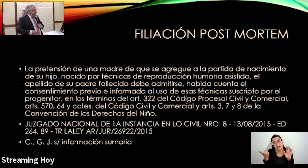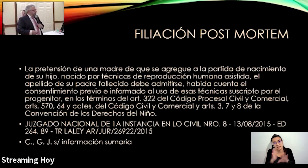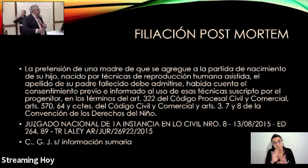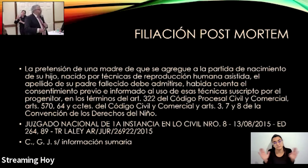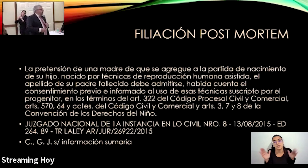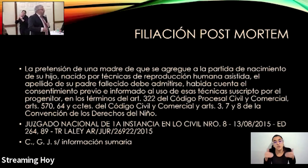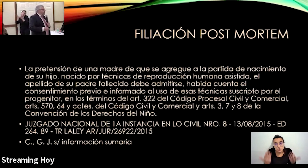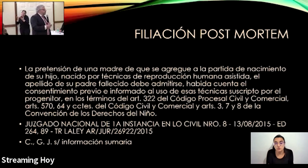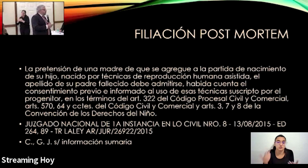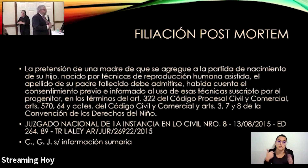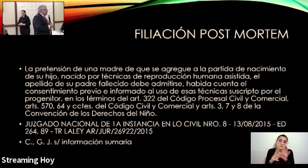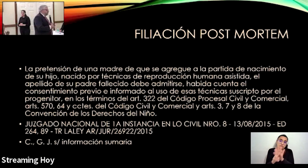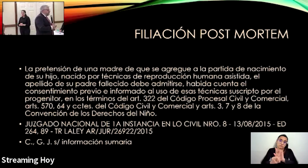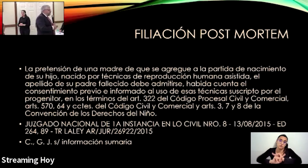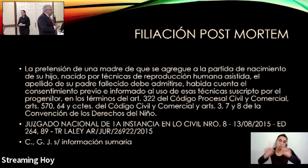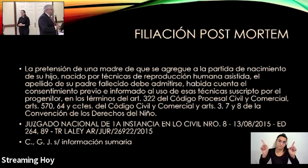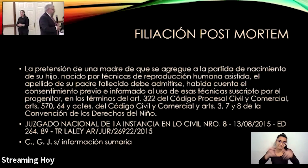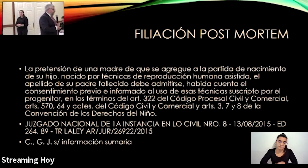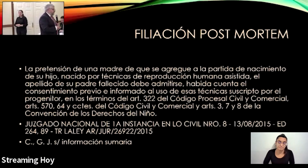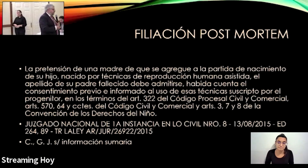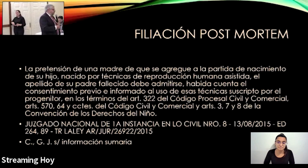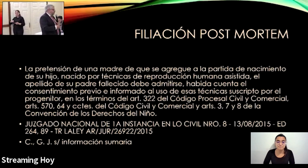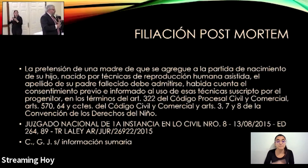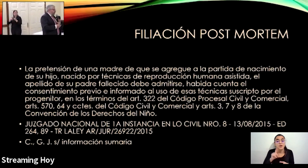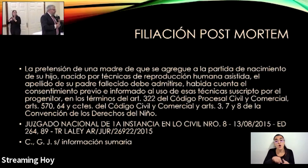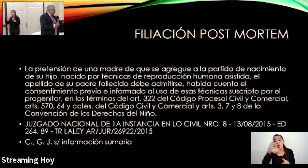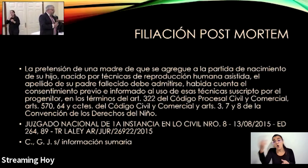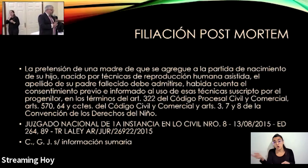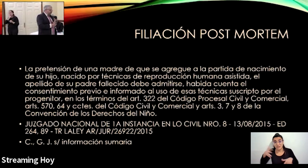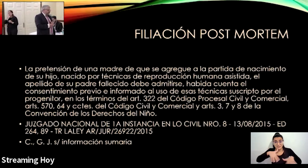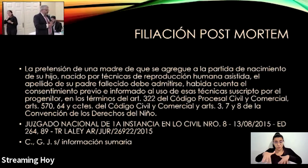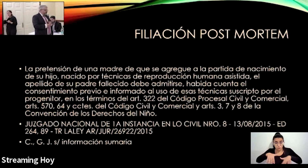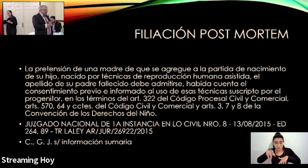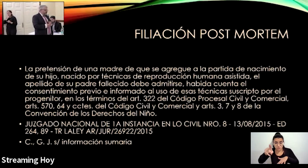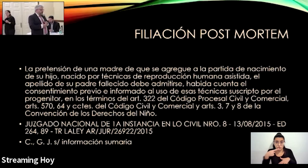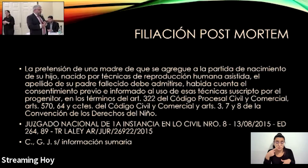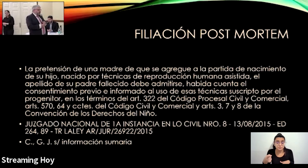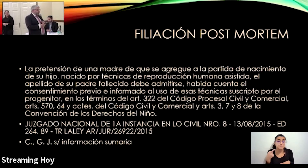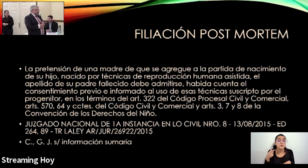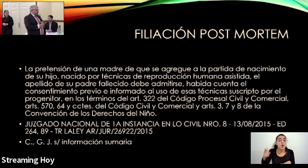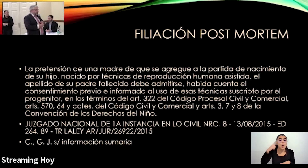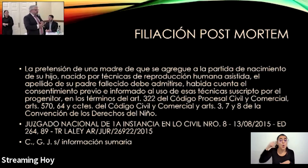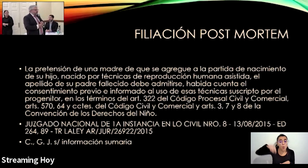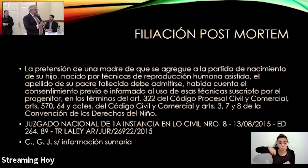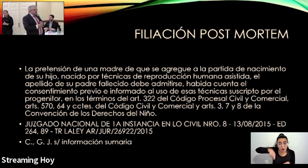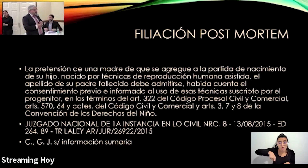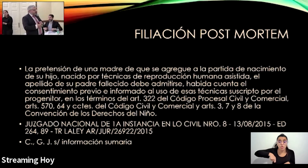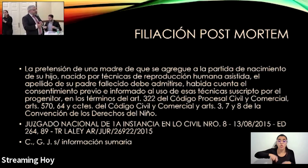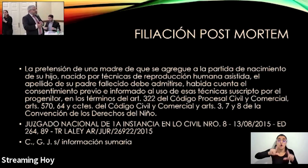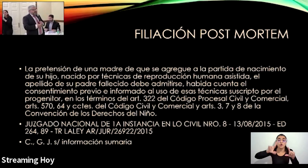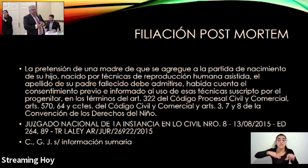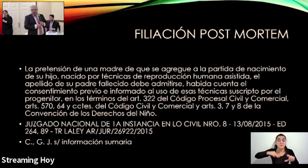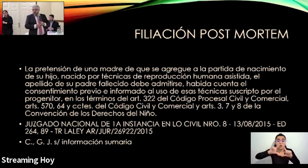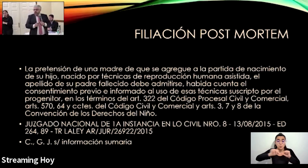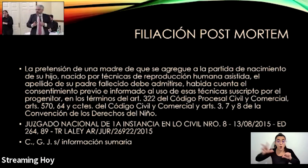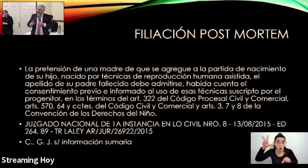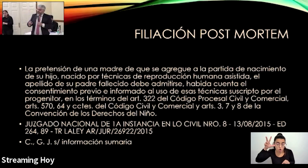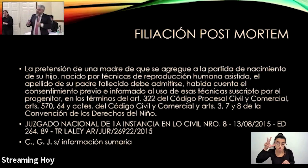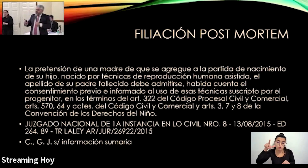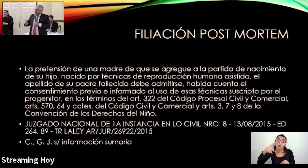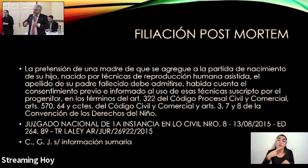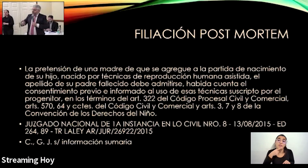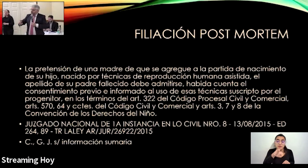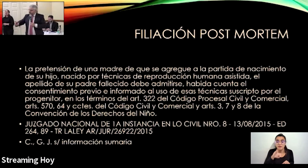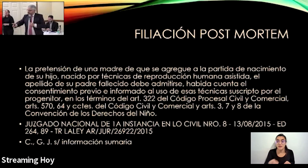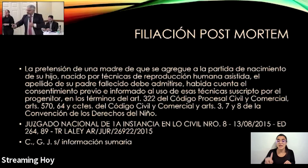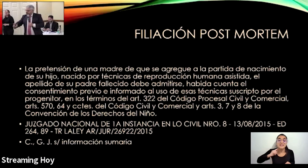lo autorizamos. En otro caso, este del Juzgado Nacional de Primera Instancia de lo Civil número 8, este es del 13